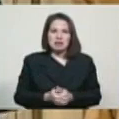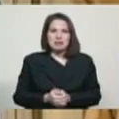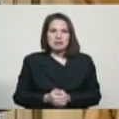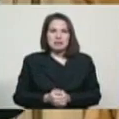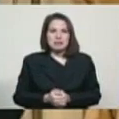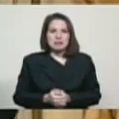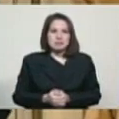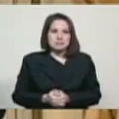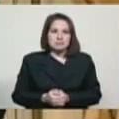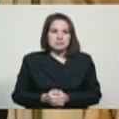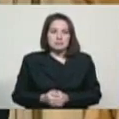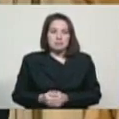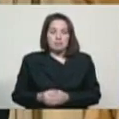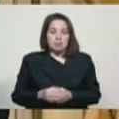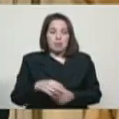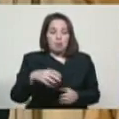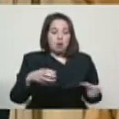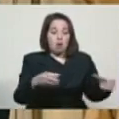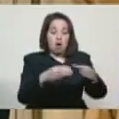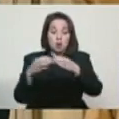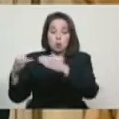como las élites dominantes,